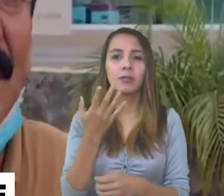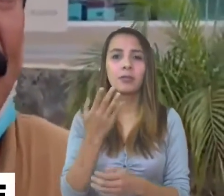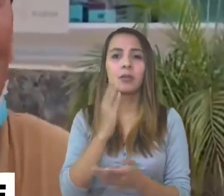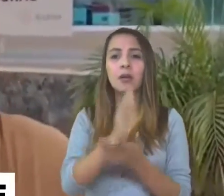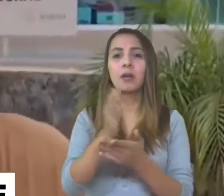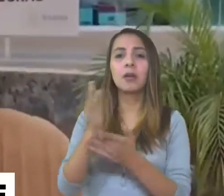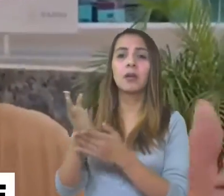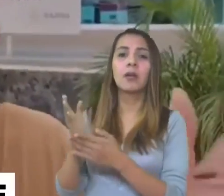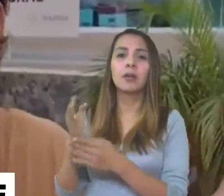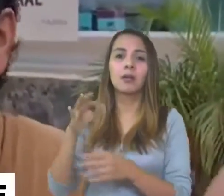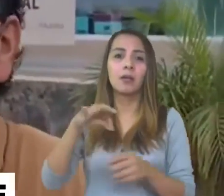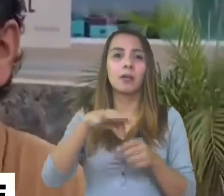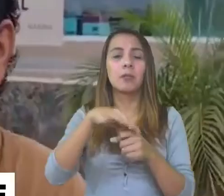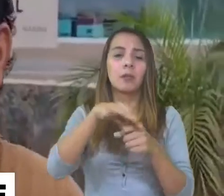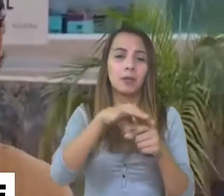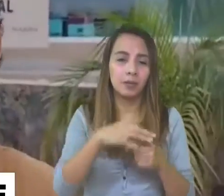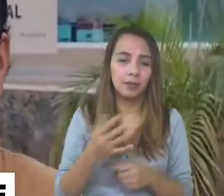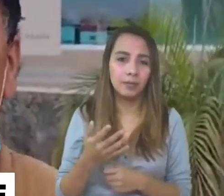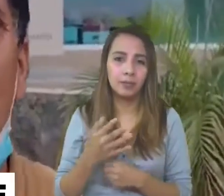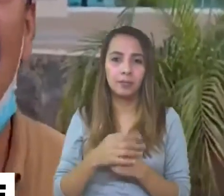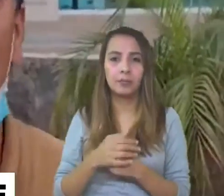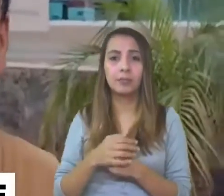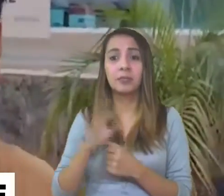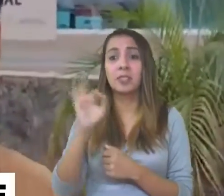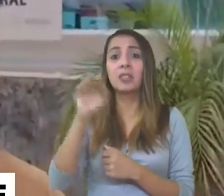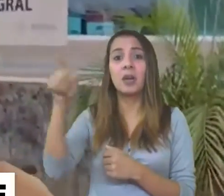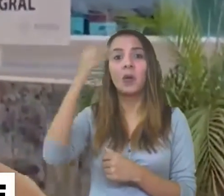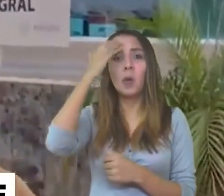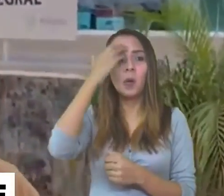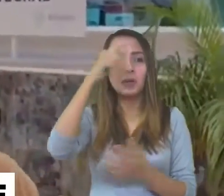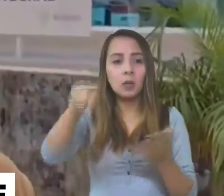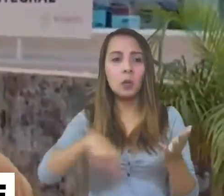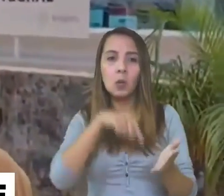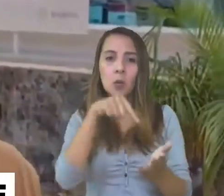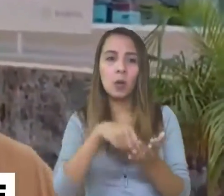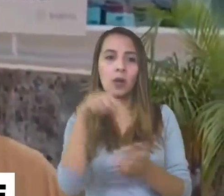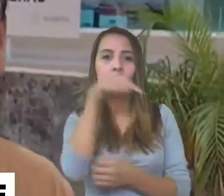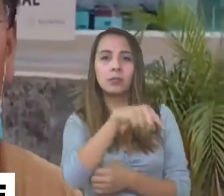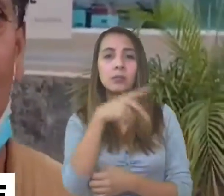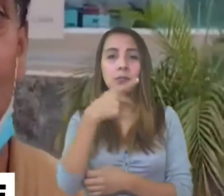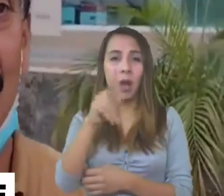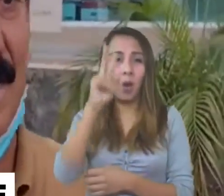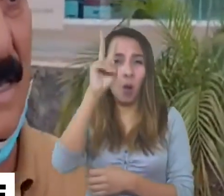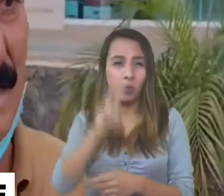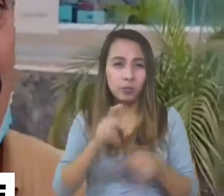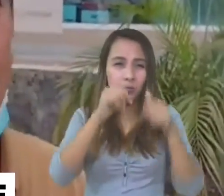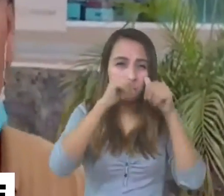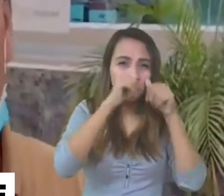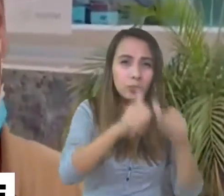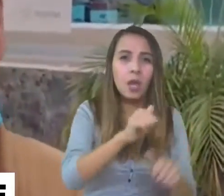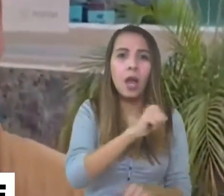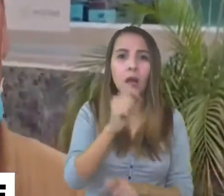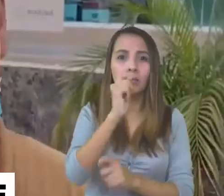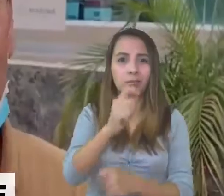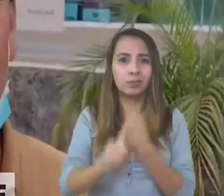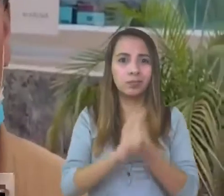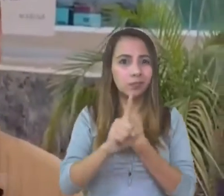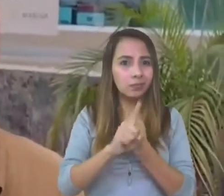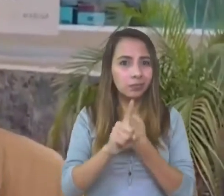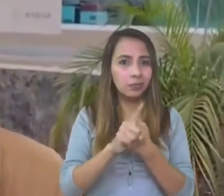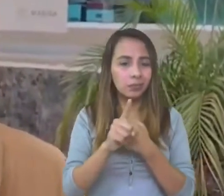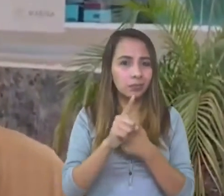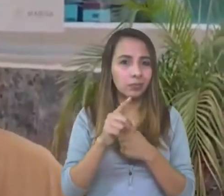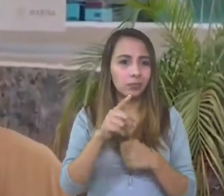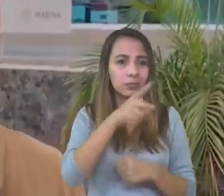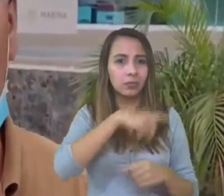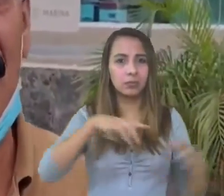mejor conocen el muelle, pues no sé en dónde, pero nunca se han abocado a los problemas sociales de los pescadores, que la pesca es un sector